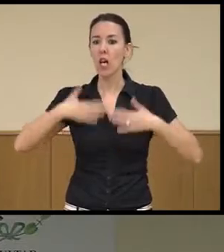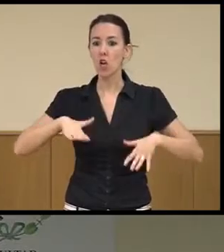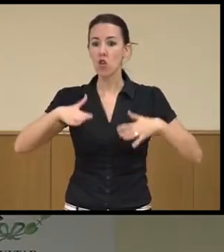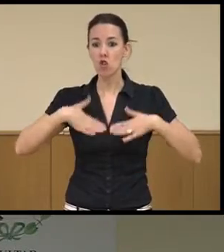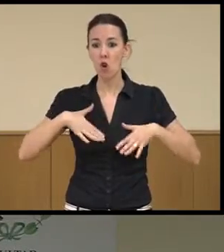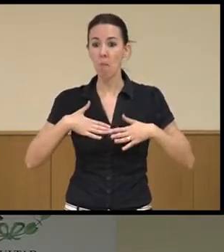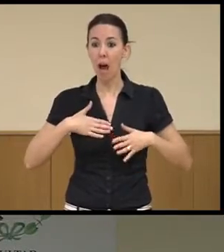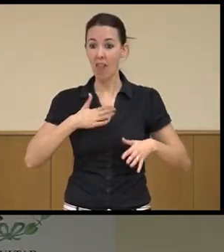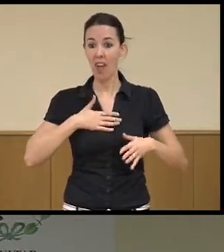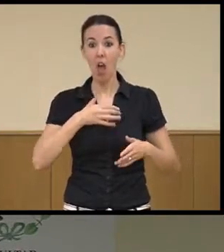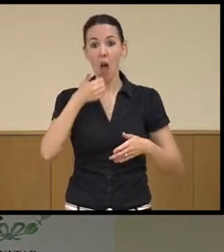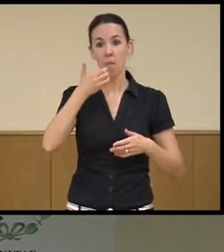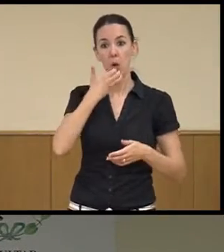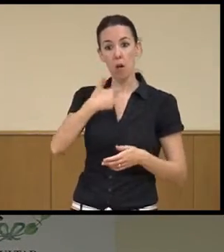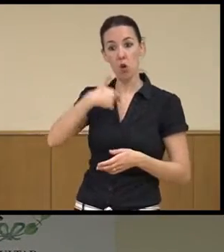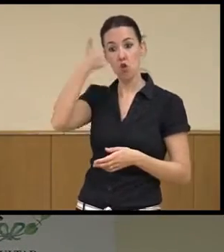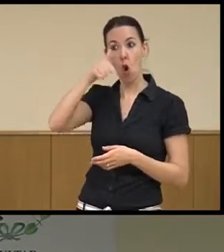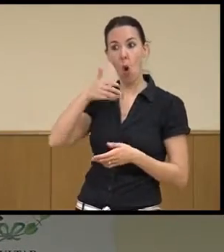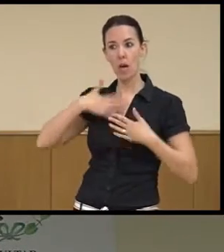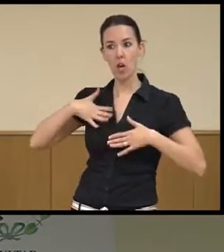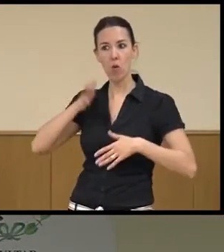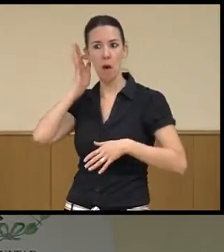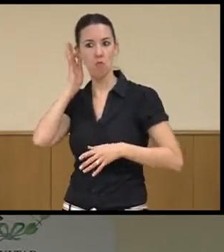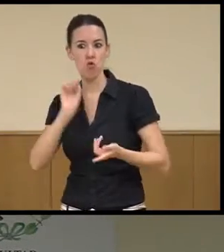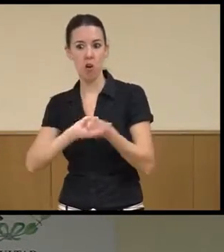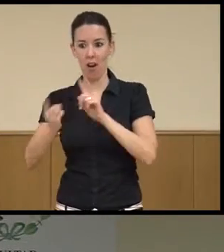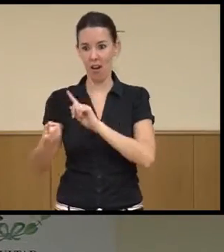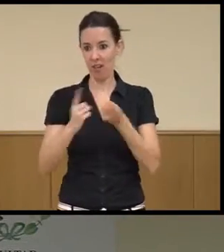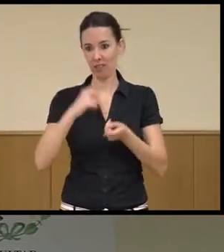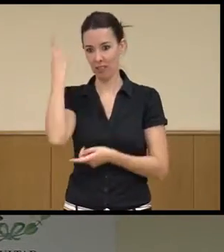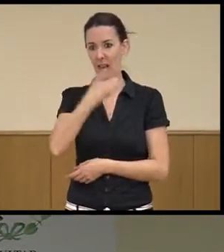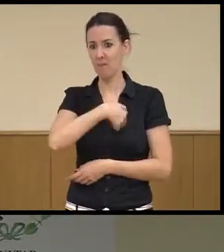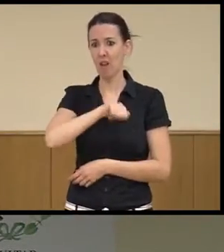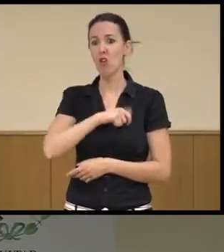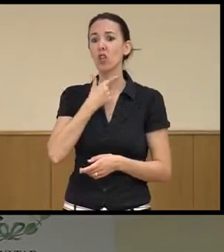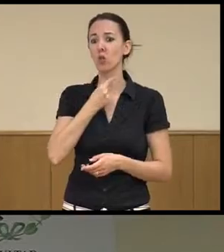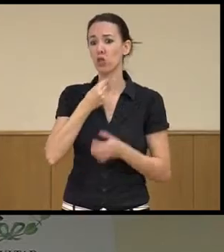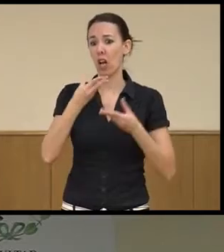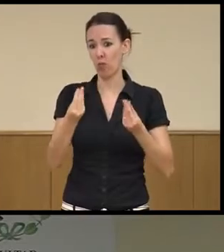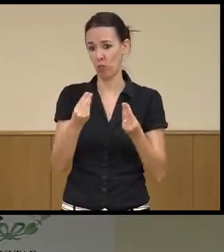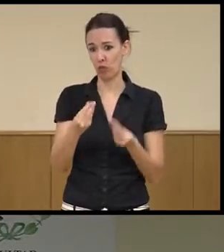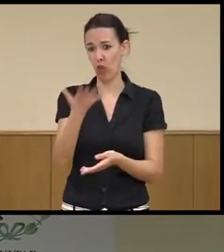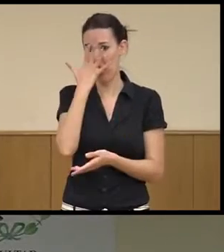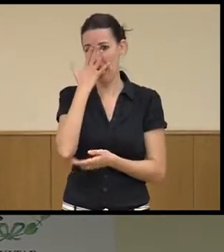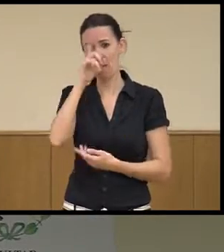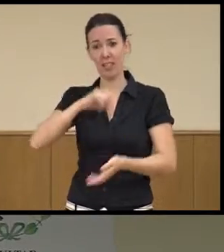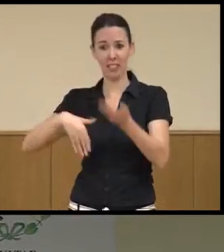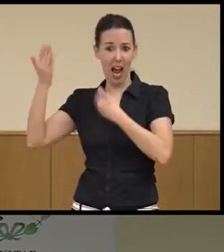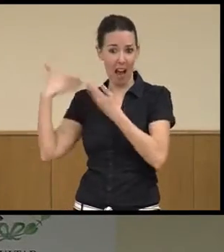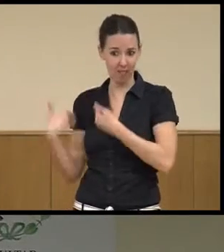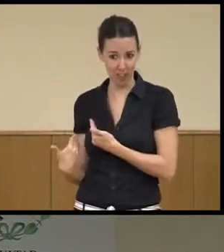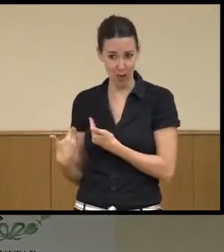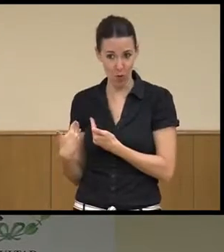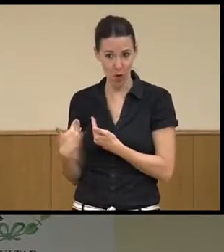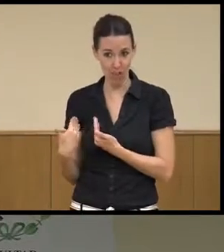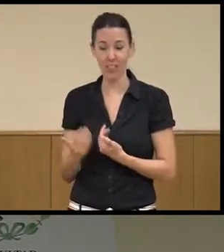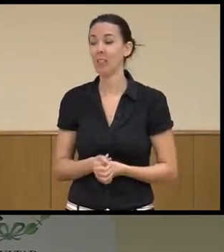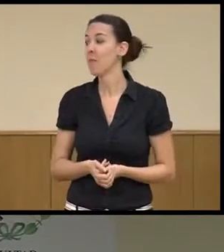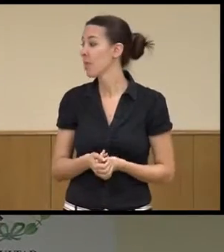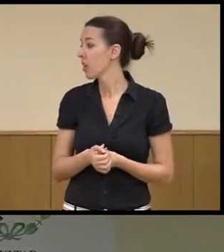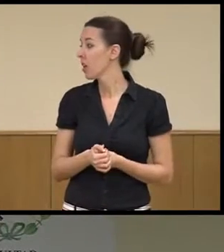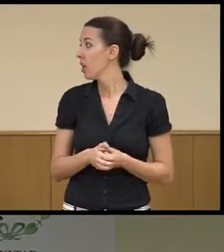es de su sexo. La secreta afición por el travestismo de los españoles que aflora en cada carnaval se remonta muy atrás. Se desterraban las